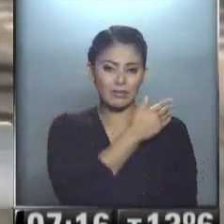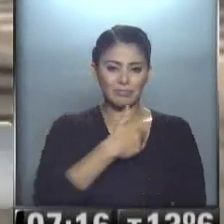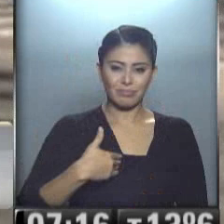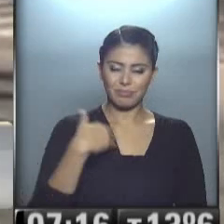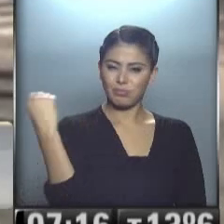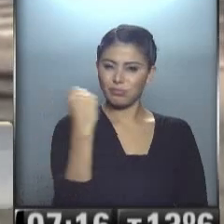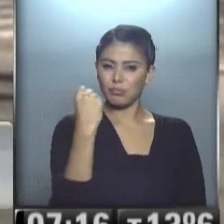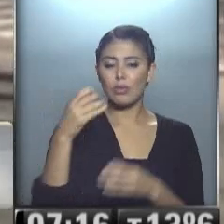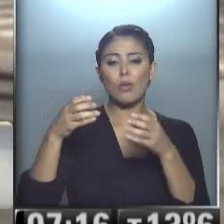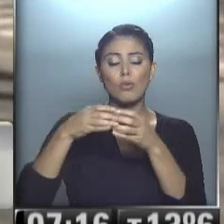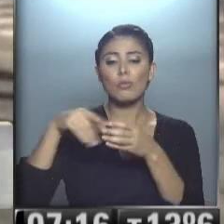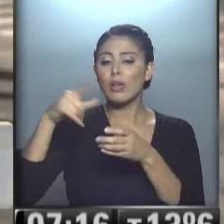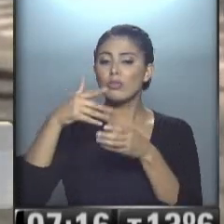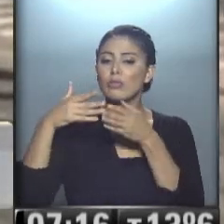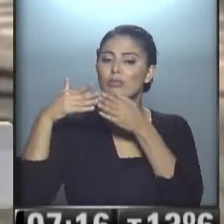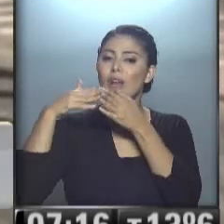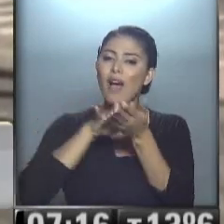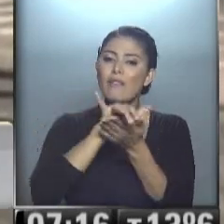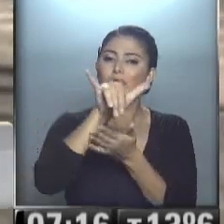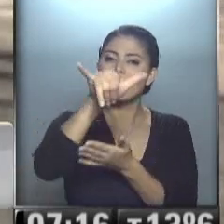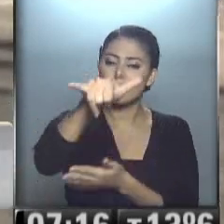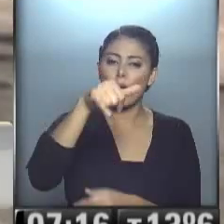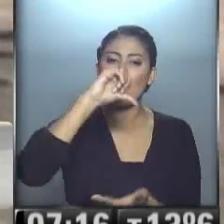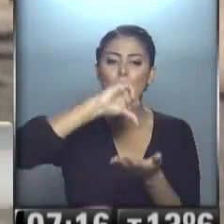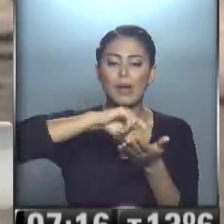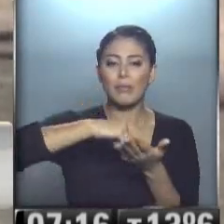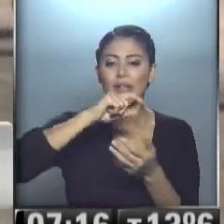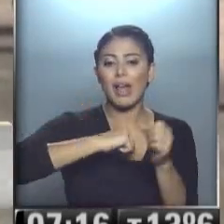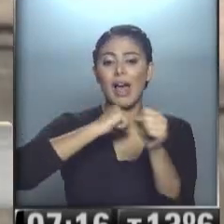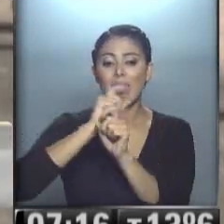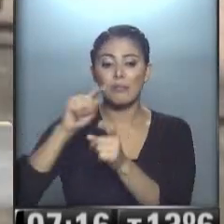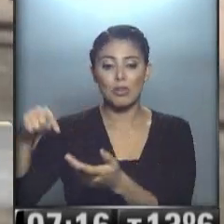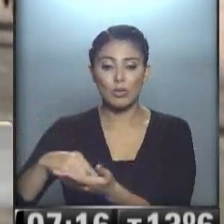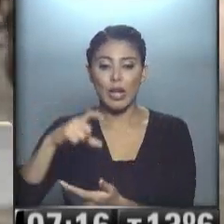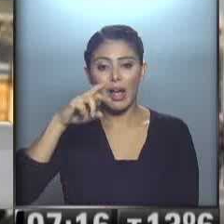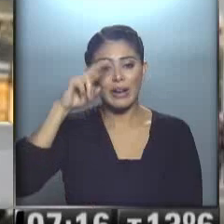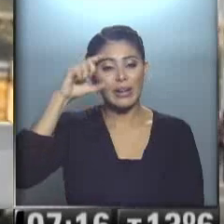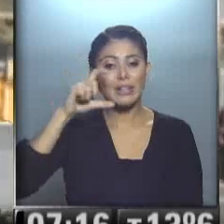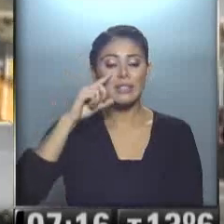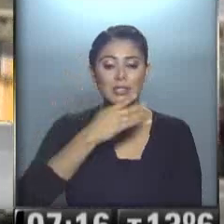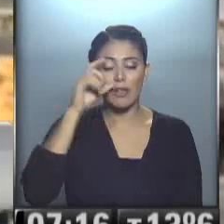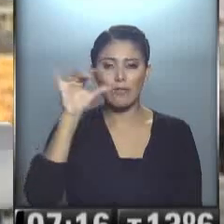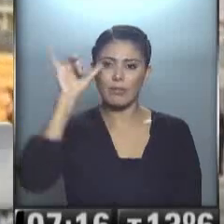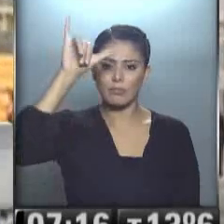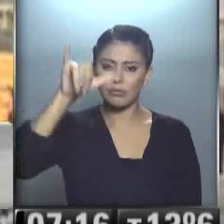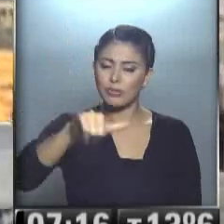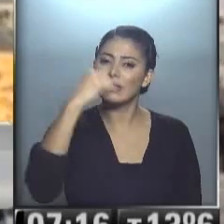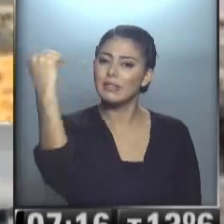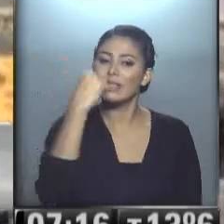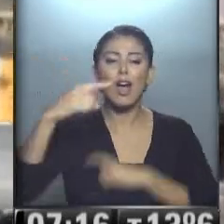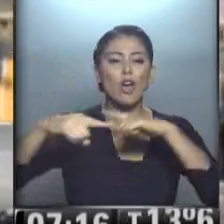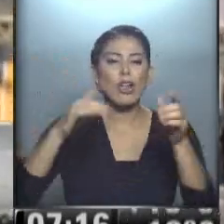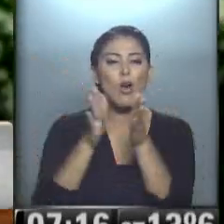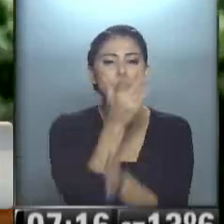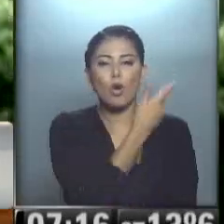las Fuerzas Armadas, embarcaron en un avión oficial que zarpó de Brasilia rumbo a Recife, en la capital del estado de Pernambuco, y el objetivo era coordinar con